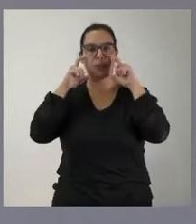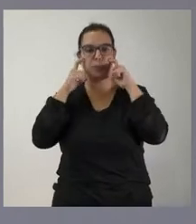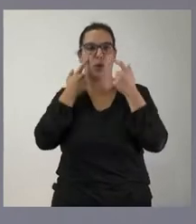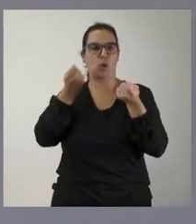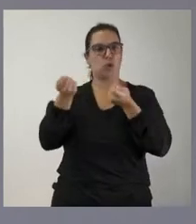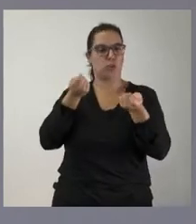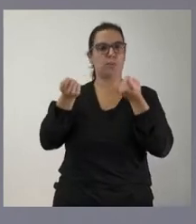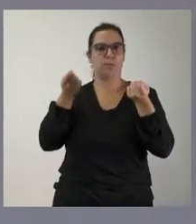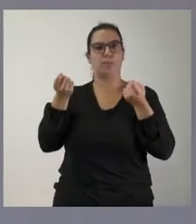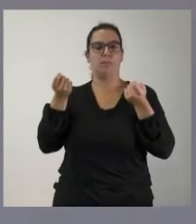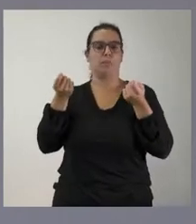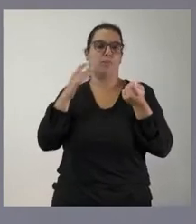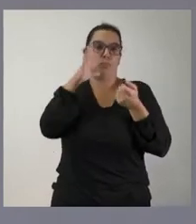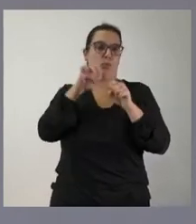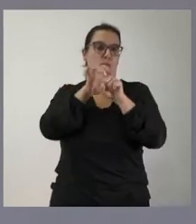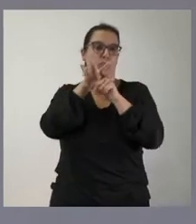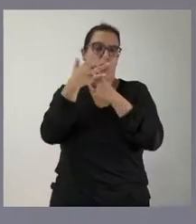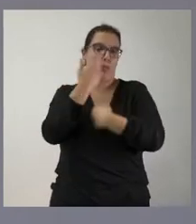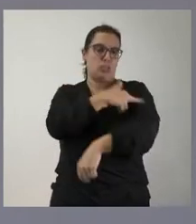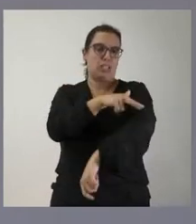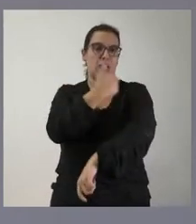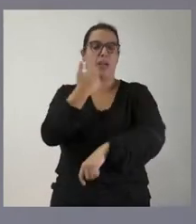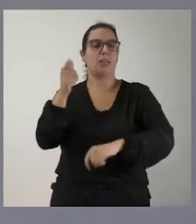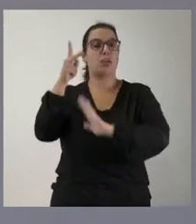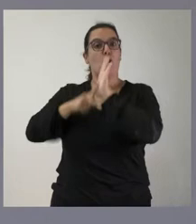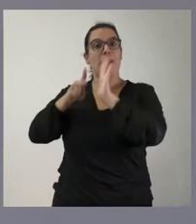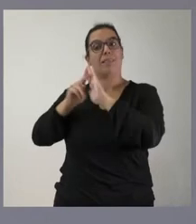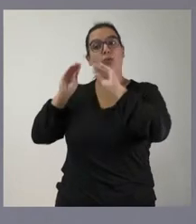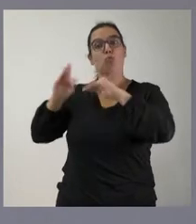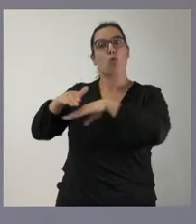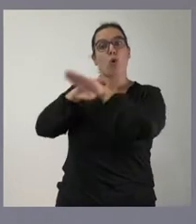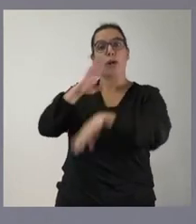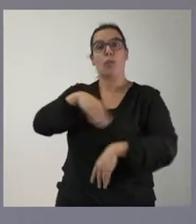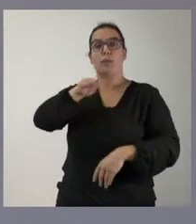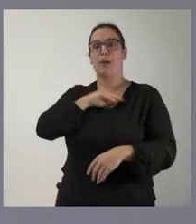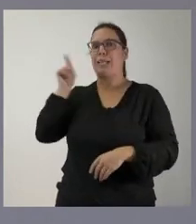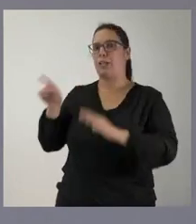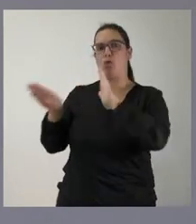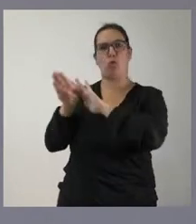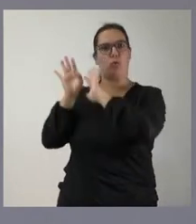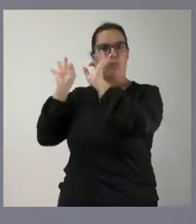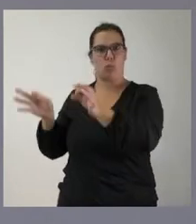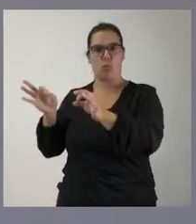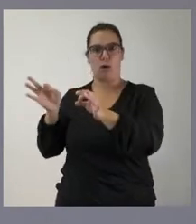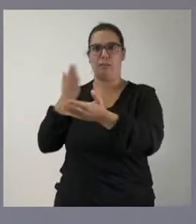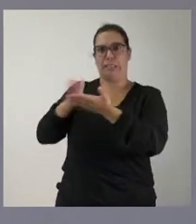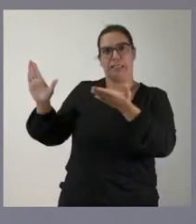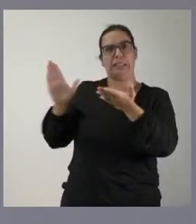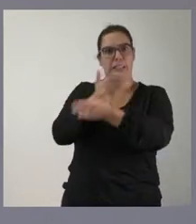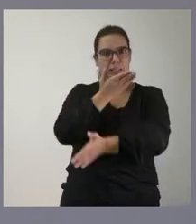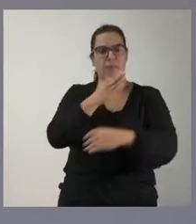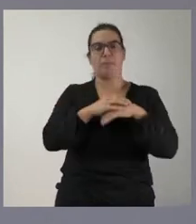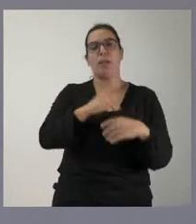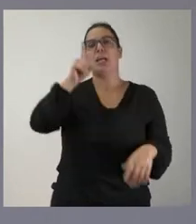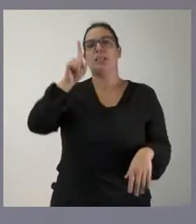discapacidad durante la situación sanitaria Esta es una normativa de ámbito nacional que seguimos en vi en el ámbito sanitario se mantienen vigente